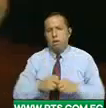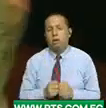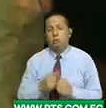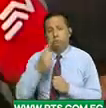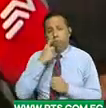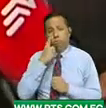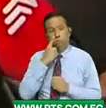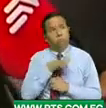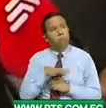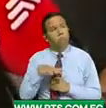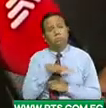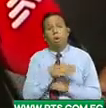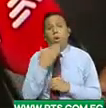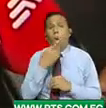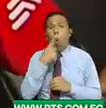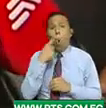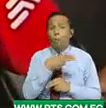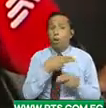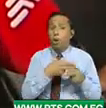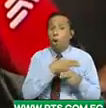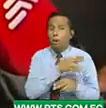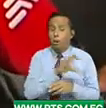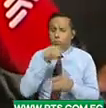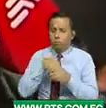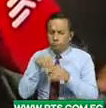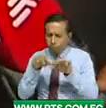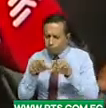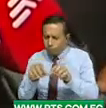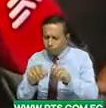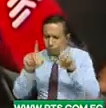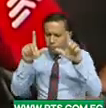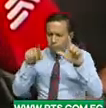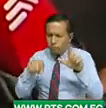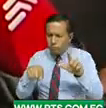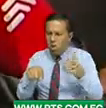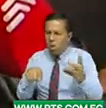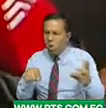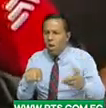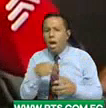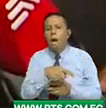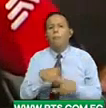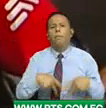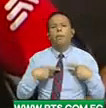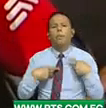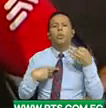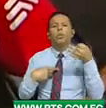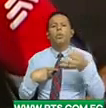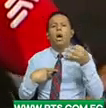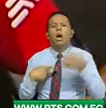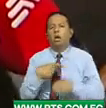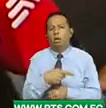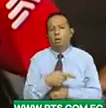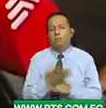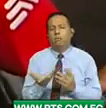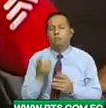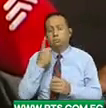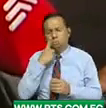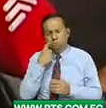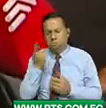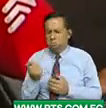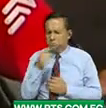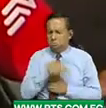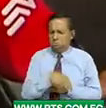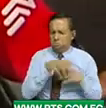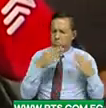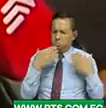los datos de filiación del hoy fallecido, pues radica en Durán. Estamos recabando a ver si qué hacía por